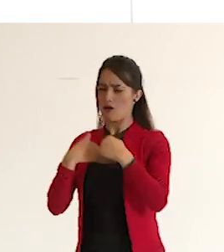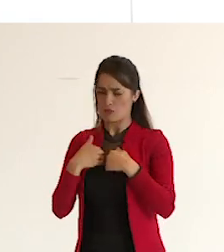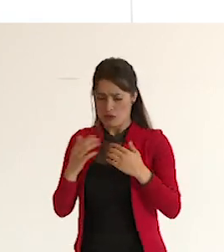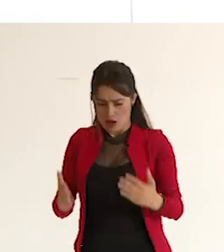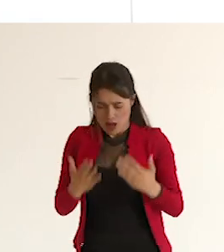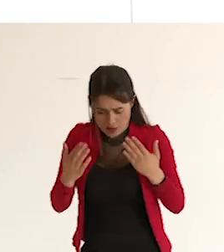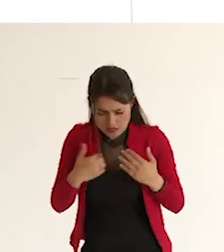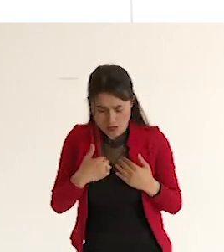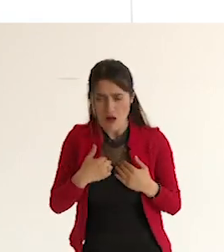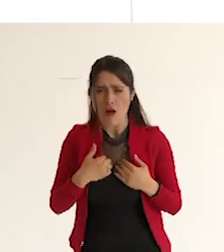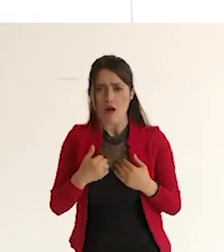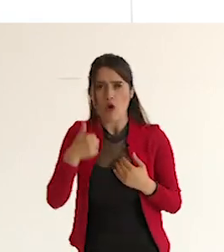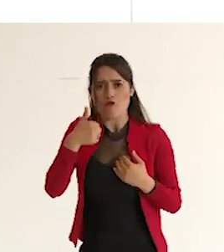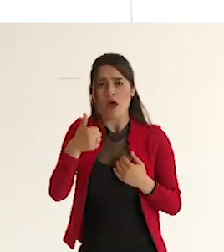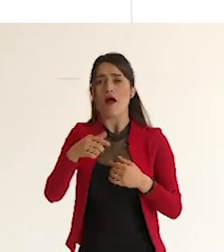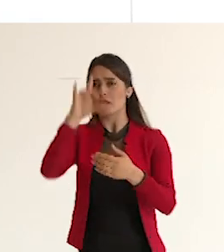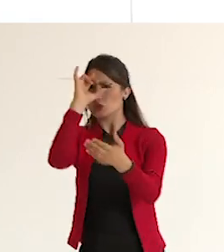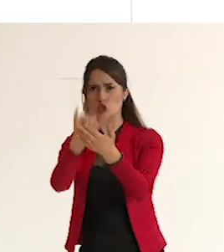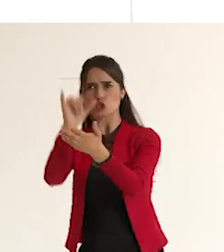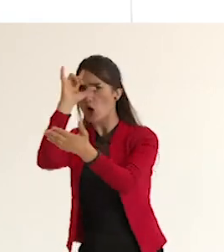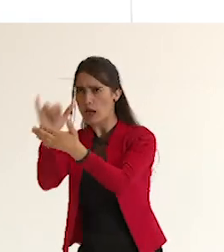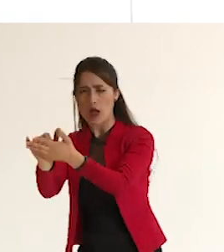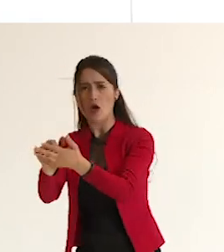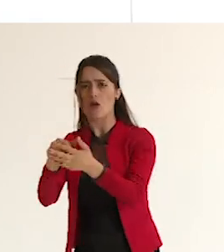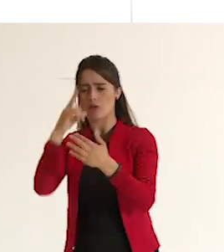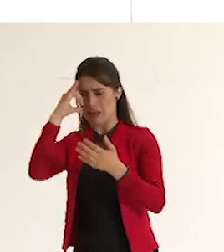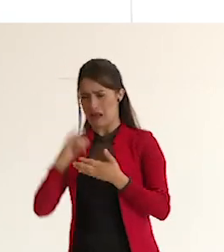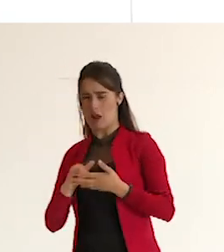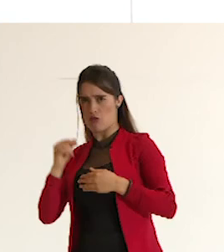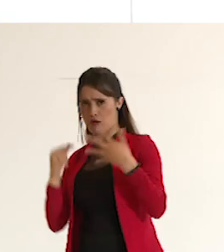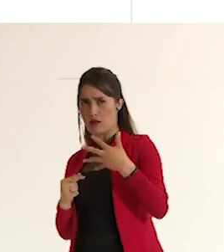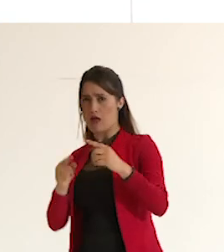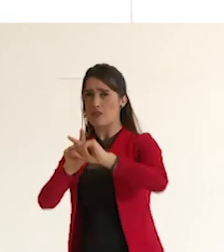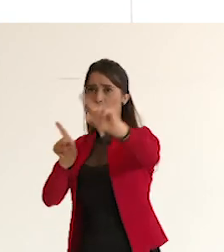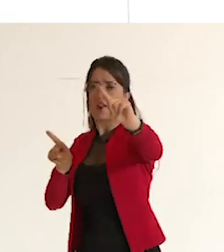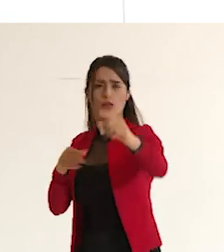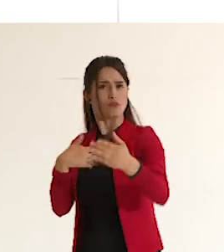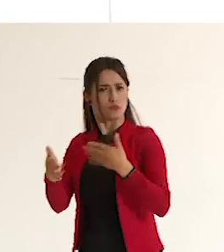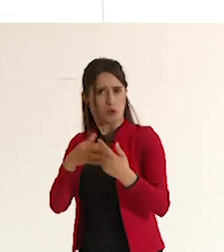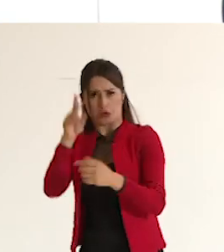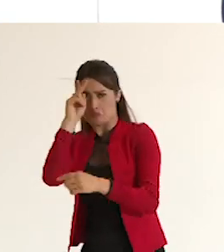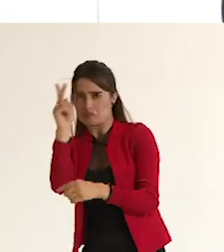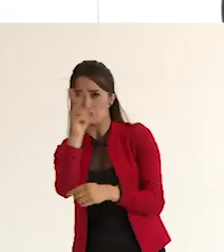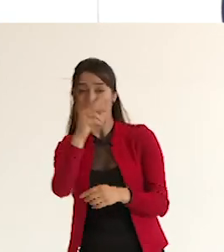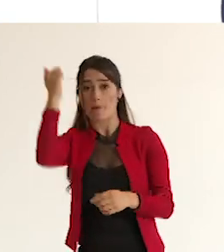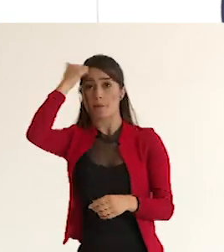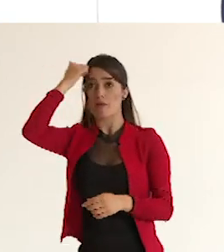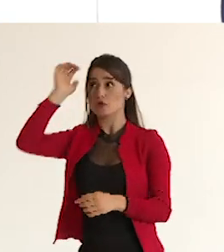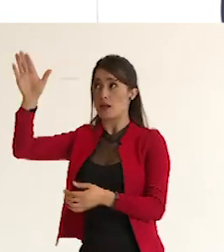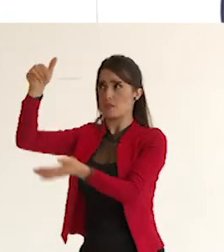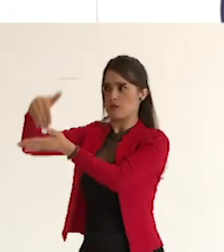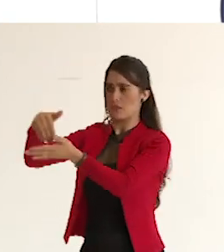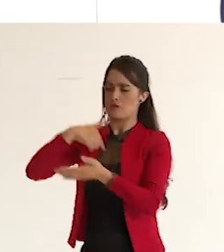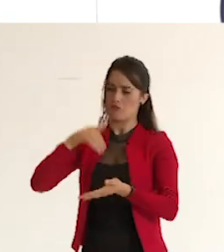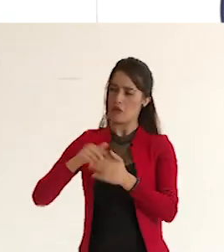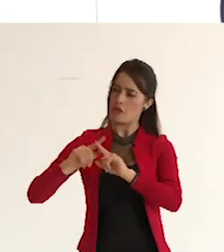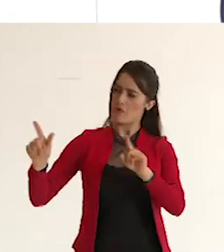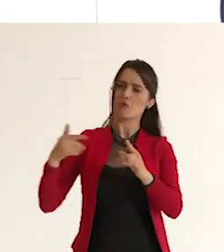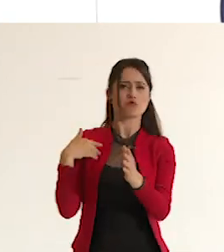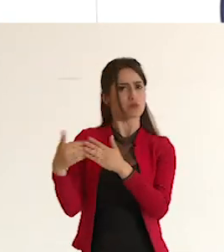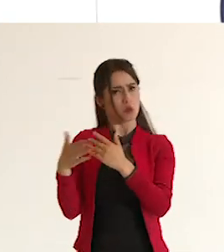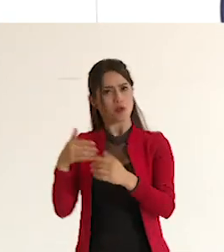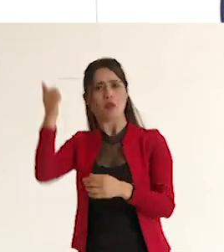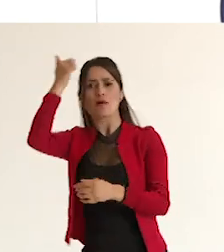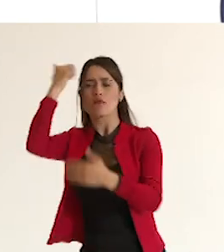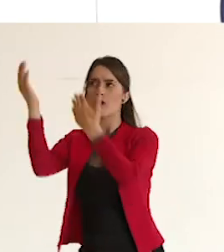más objetiva de las creencias que no comparto el profesor tiene una forma de explicar distinta pero el mismo se me hace que es lo que impacta el profesor nos llevó